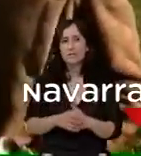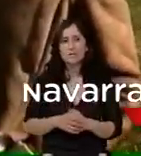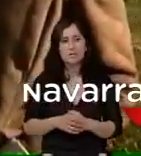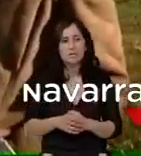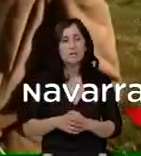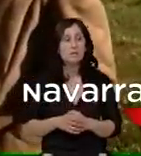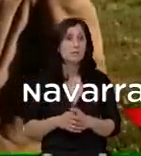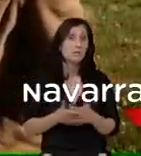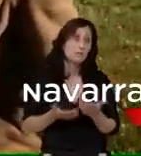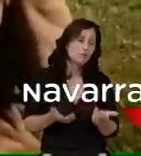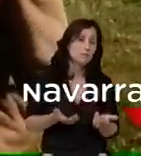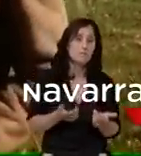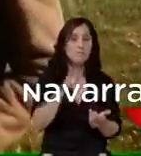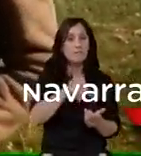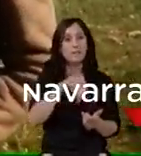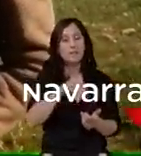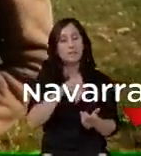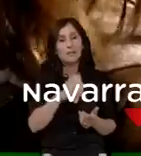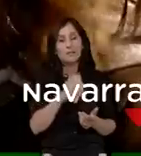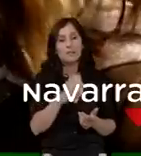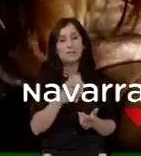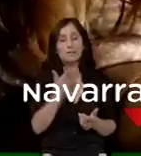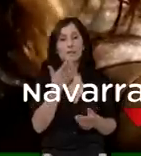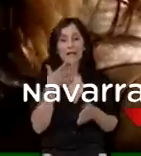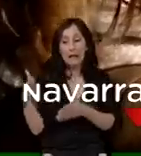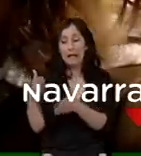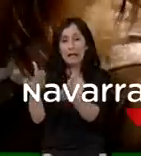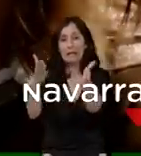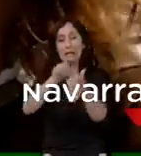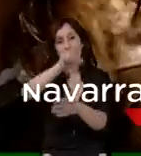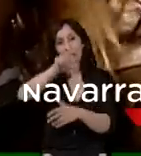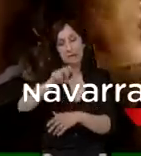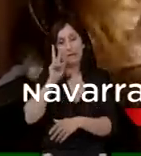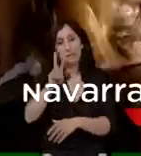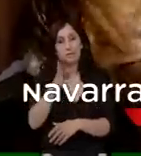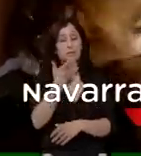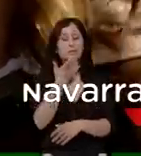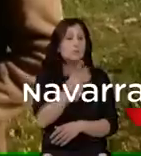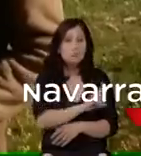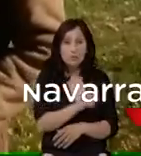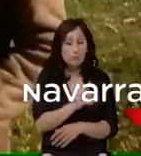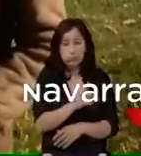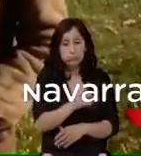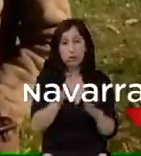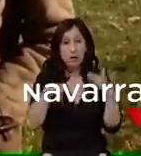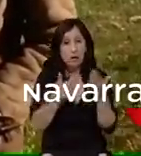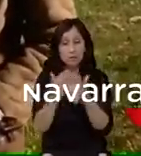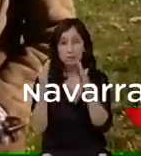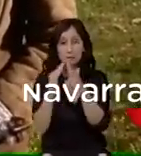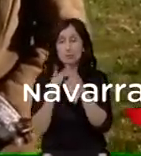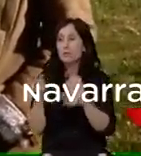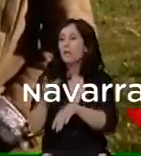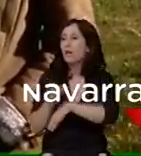Humanos aquí. Estás sin ver a aquí. Si te acercas a la carretera, a lo mejor ves a alguno, y si no, hasta que no llegas a casa a nadie. ¿Qué haces en tus ratos libres?